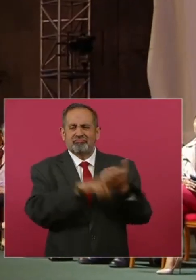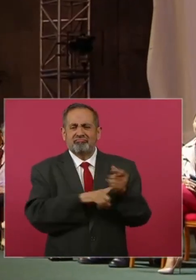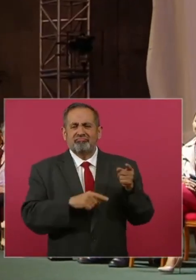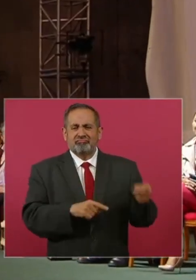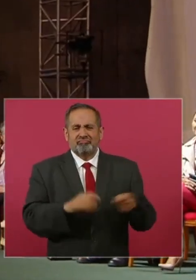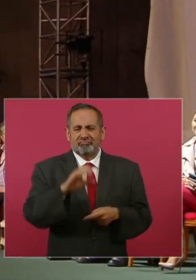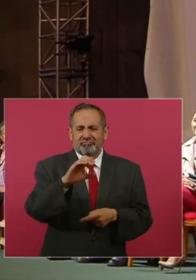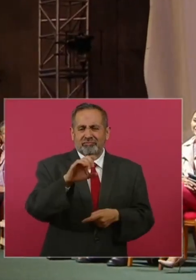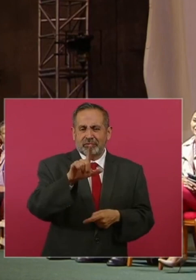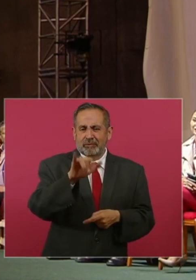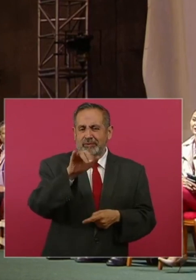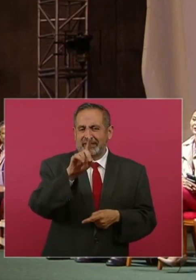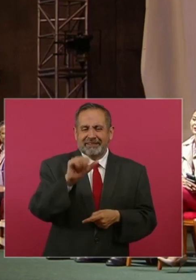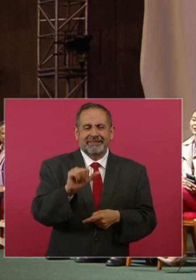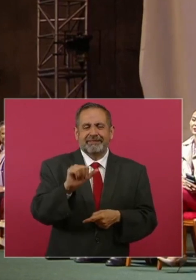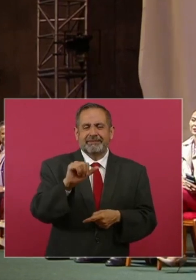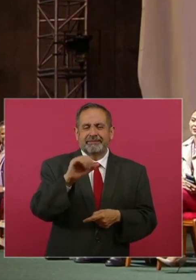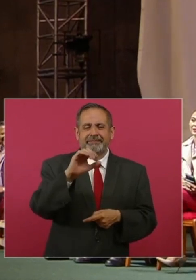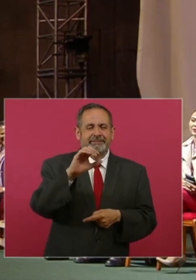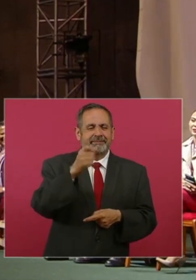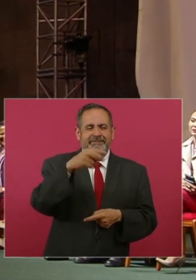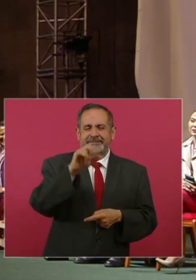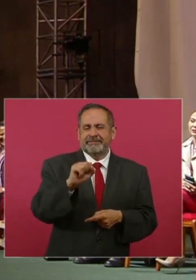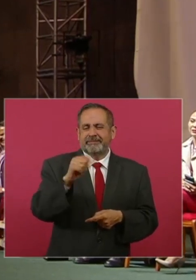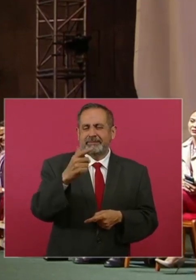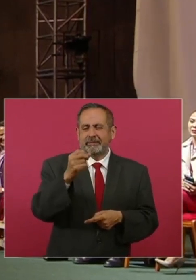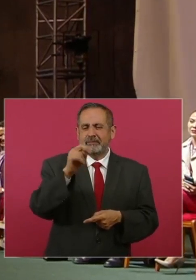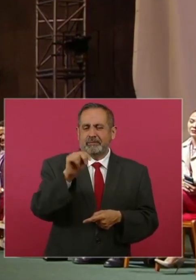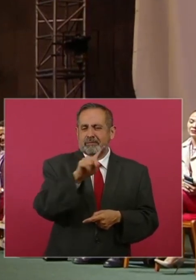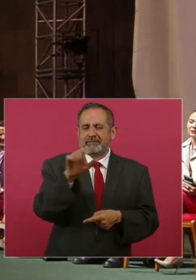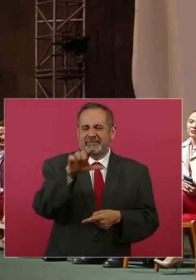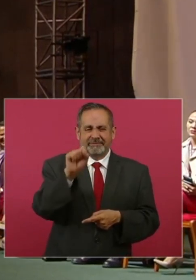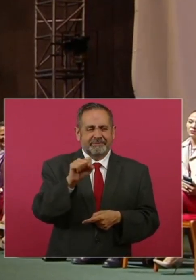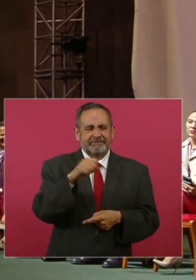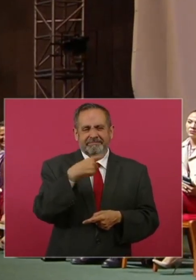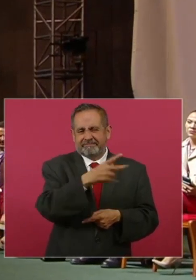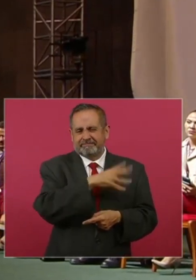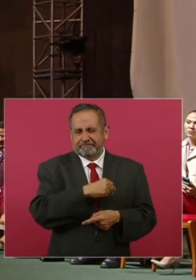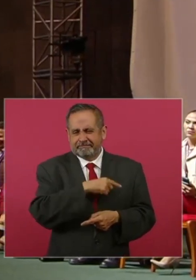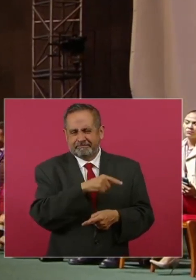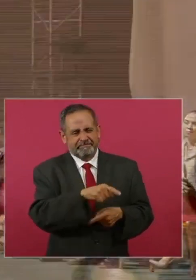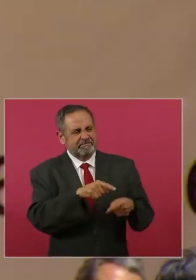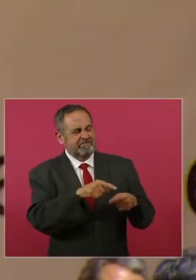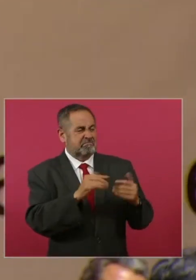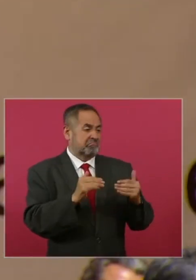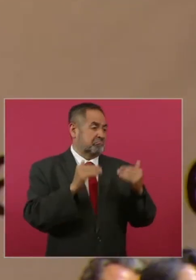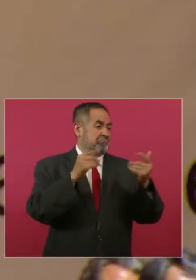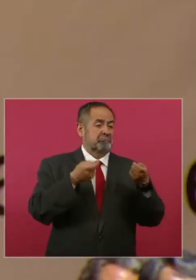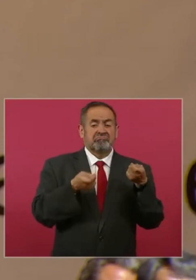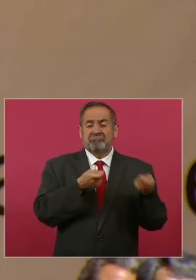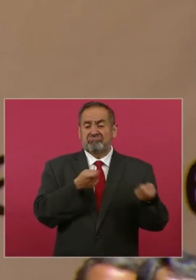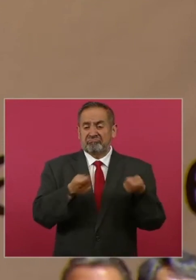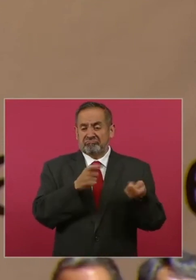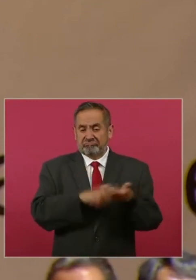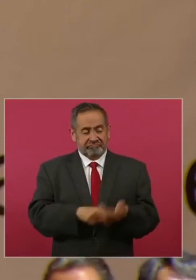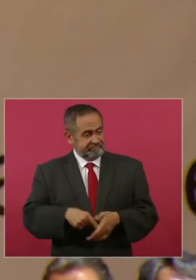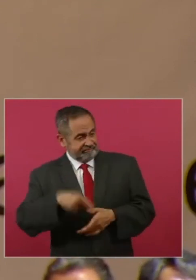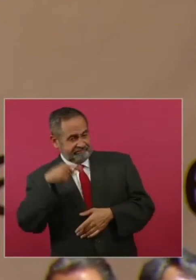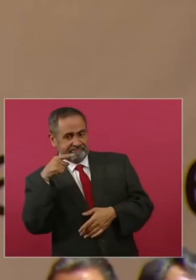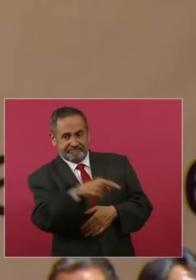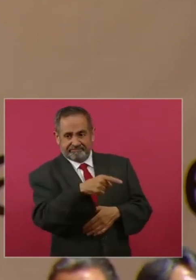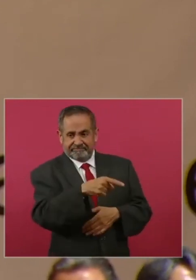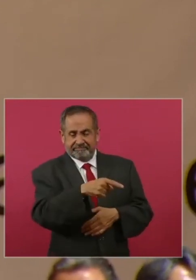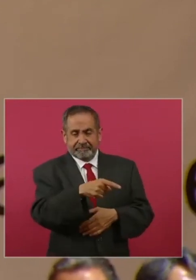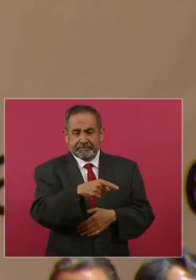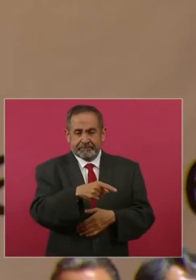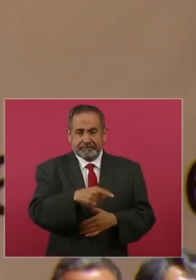es Claudio X González hijo is, Claudio X González a conservative who's been a él very vocal